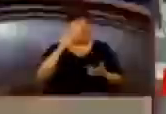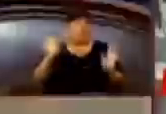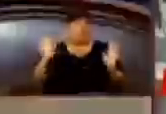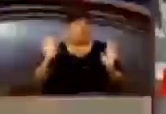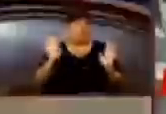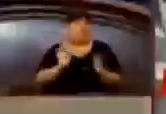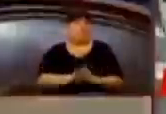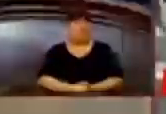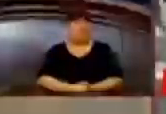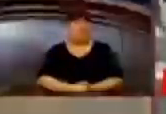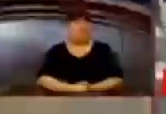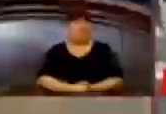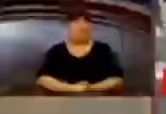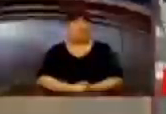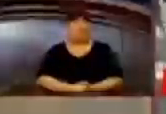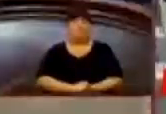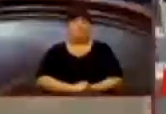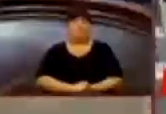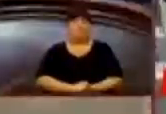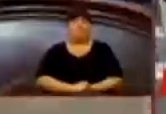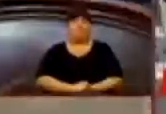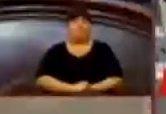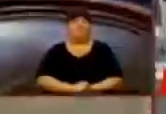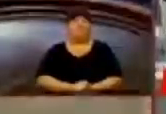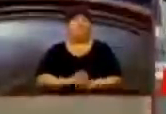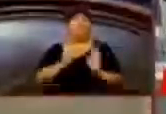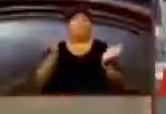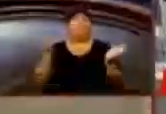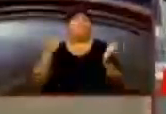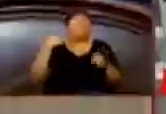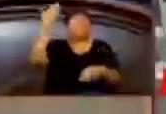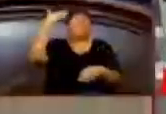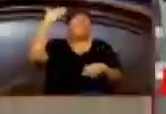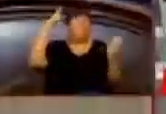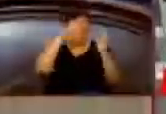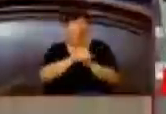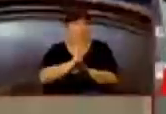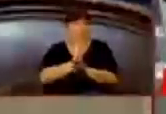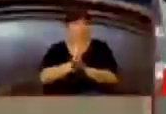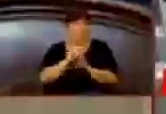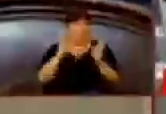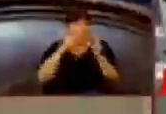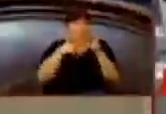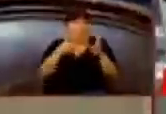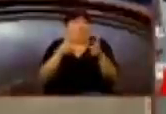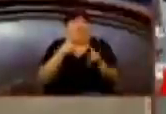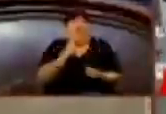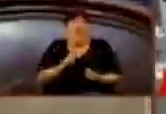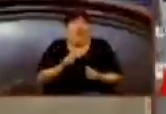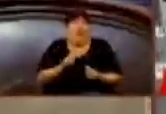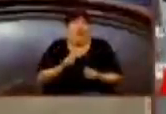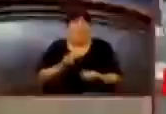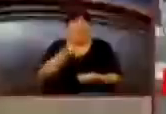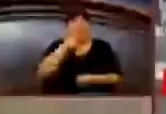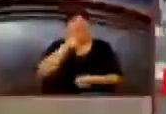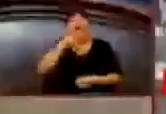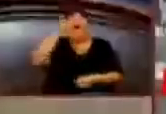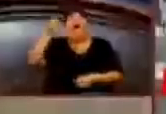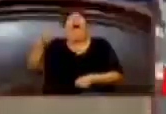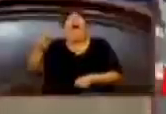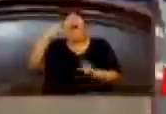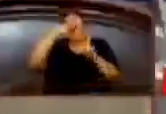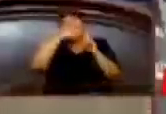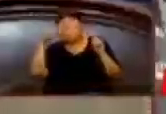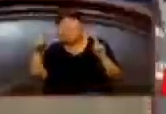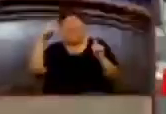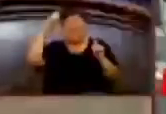que eliminar un poco de ventajas, pero no puedes pedirme a mí de renunciar a una ventaja que tengo. Si la tengo, la voy a